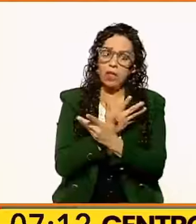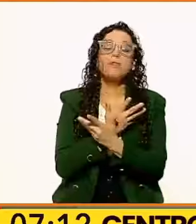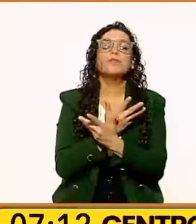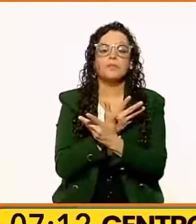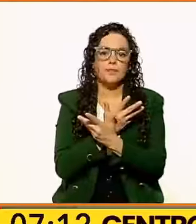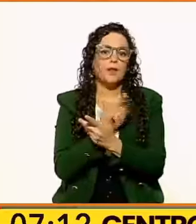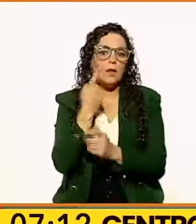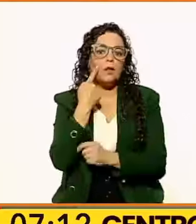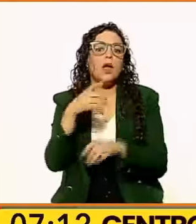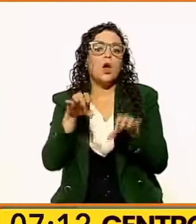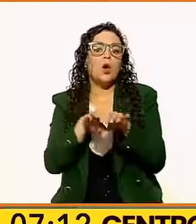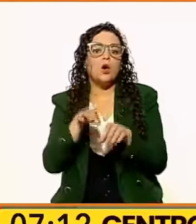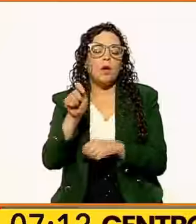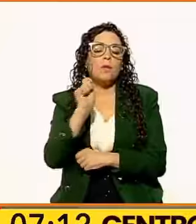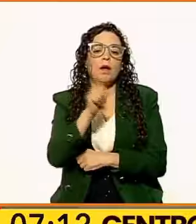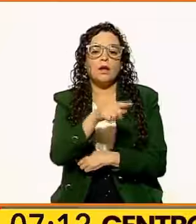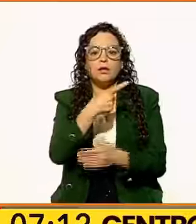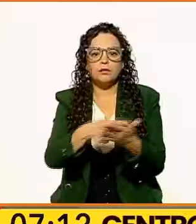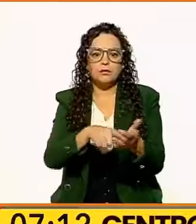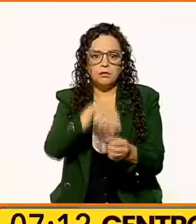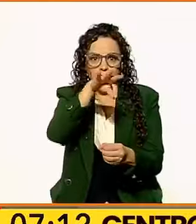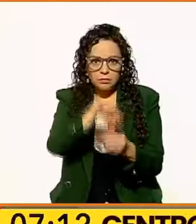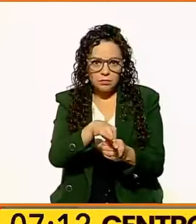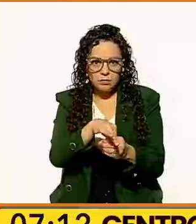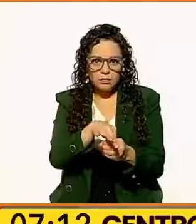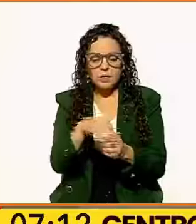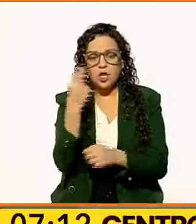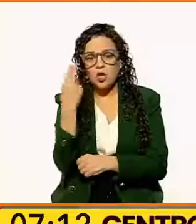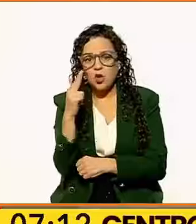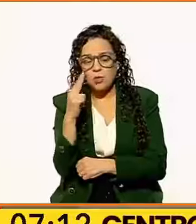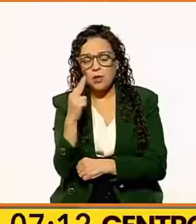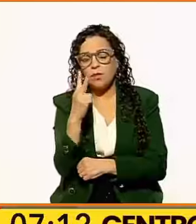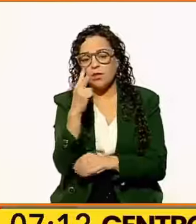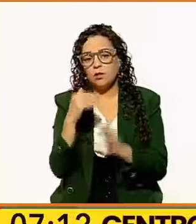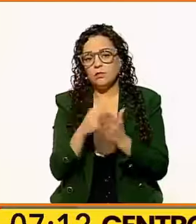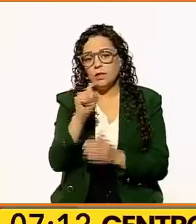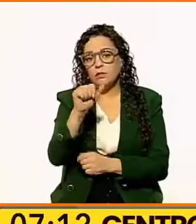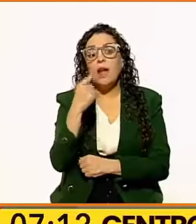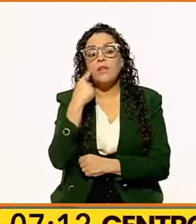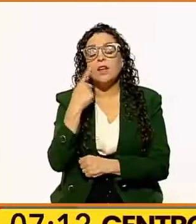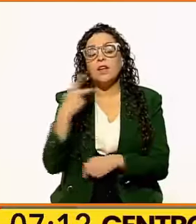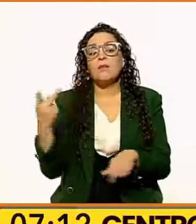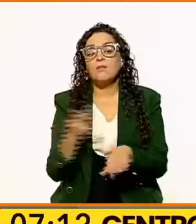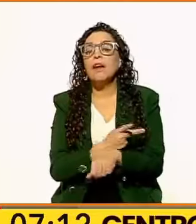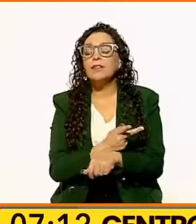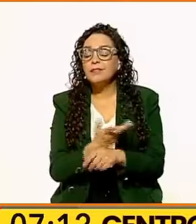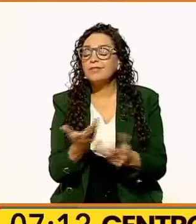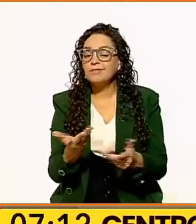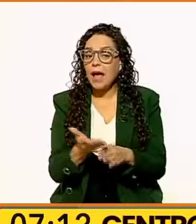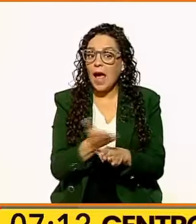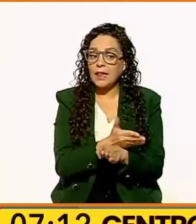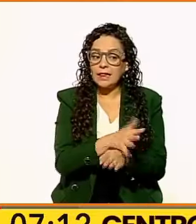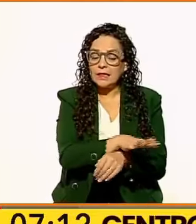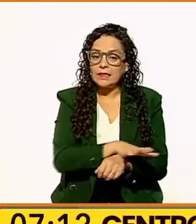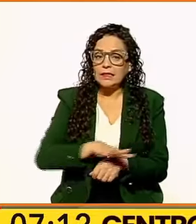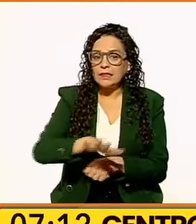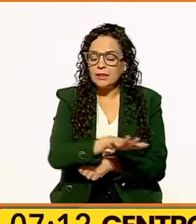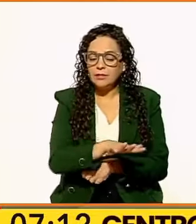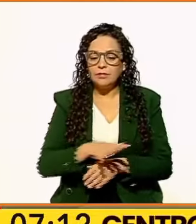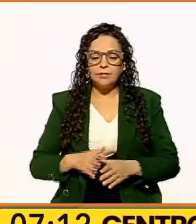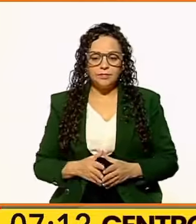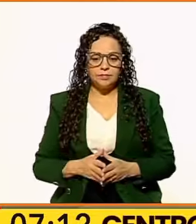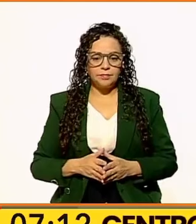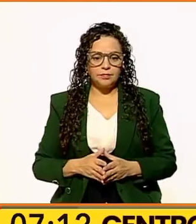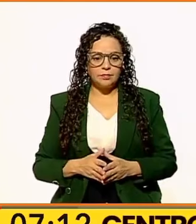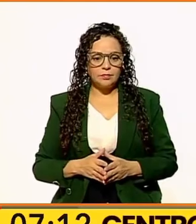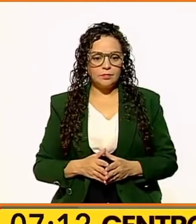los resultados electorales en las elecciones de medio término de noviembre de 2026. Claro, y seguramente ahí será un termómetro muy